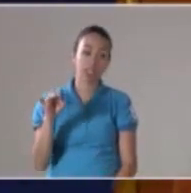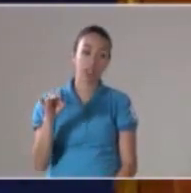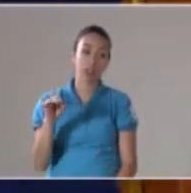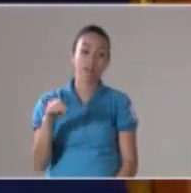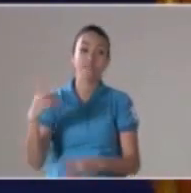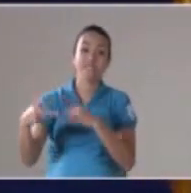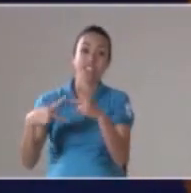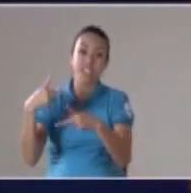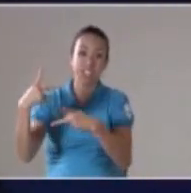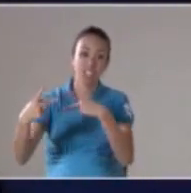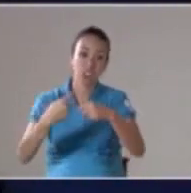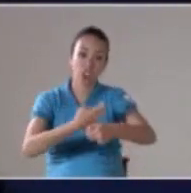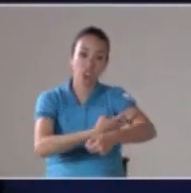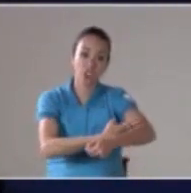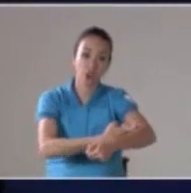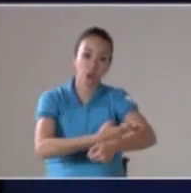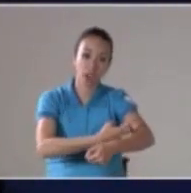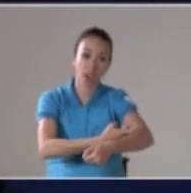vendiendo droga.